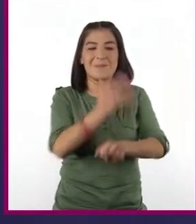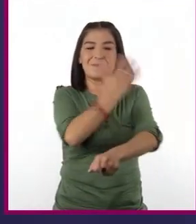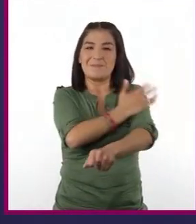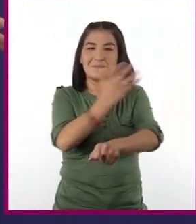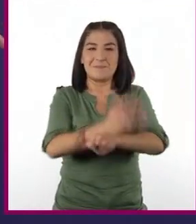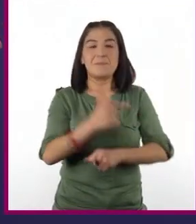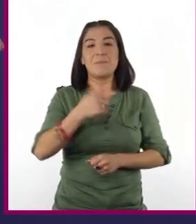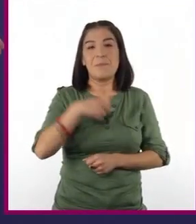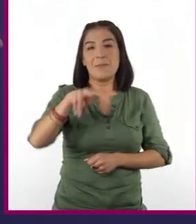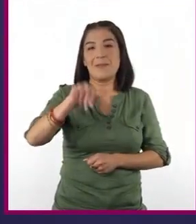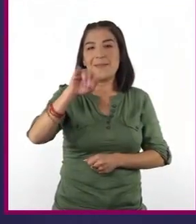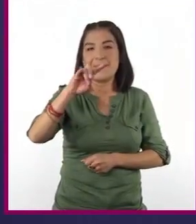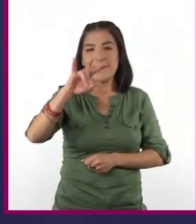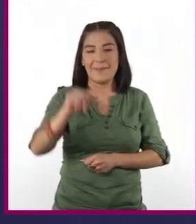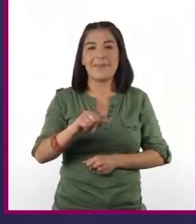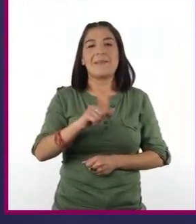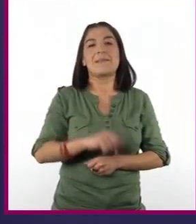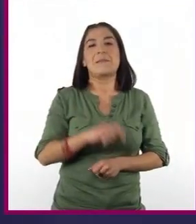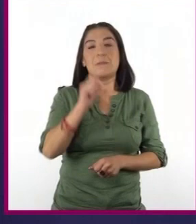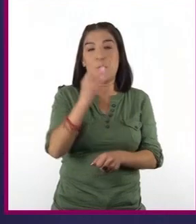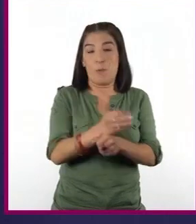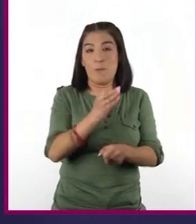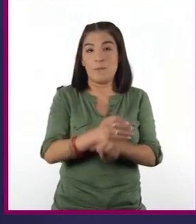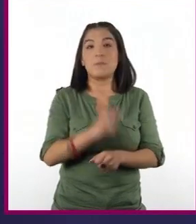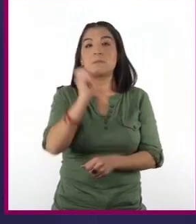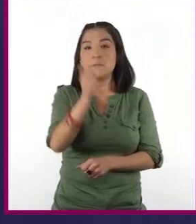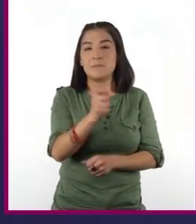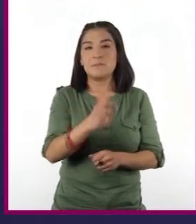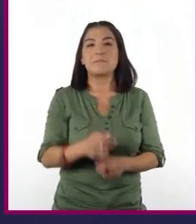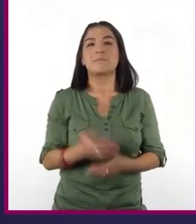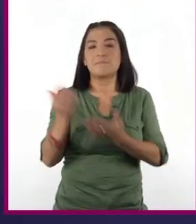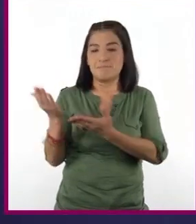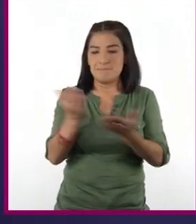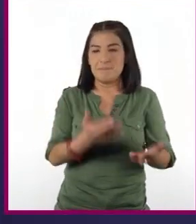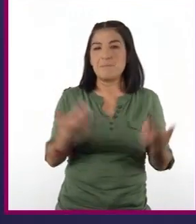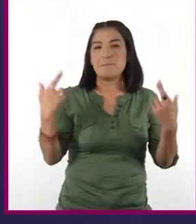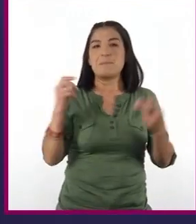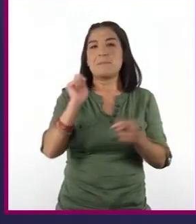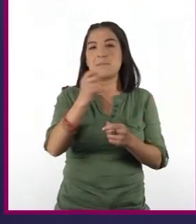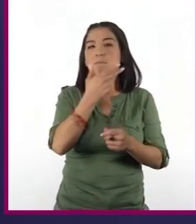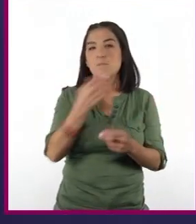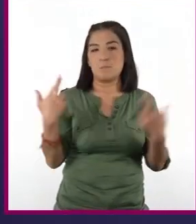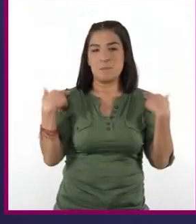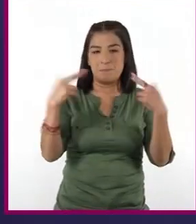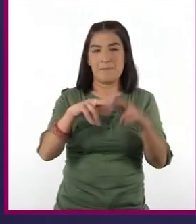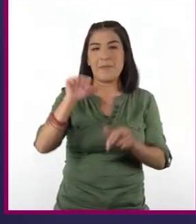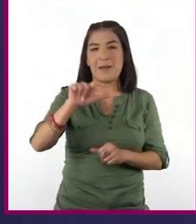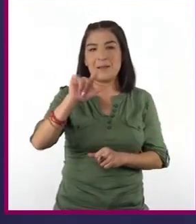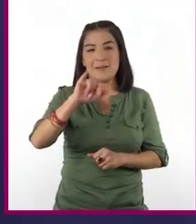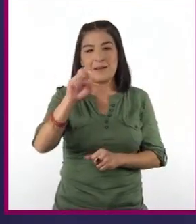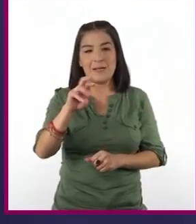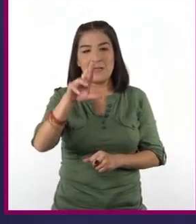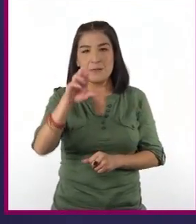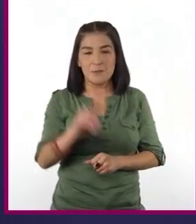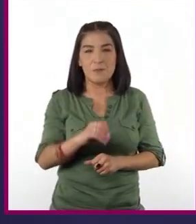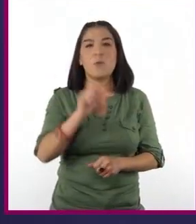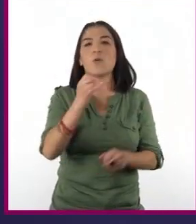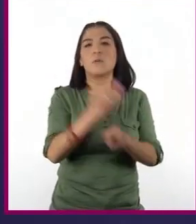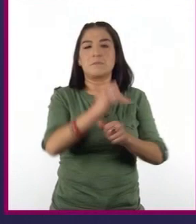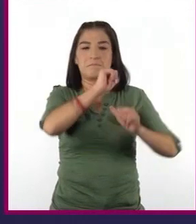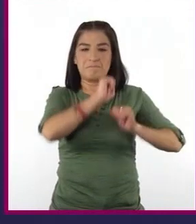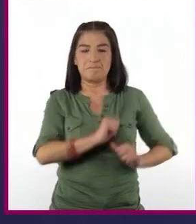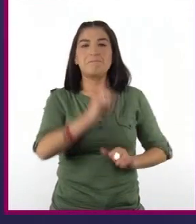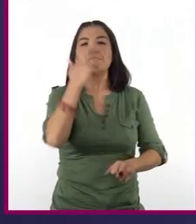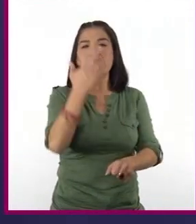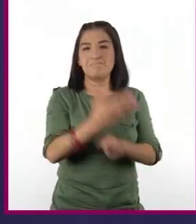acompañen. Yo soy Nadia Jiménez. En esta ocasión contamos con la presencia del maestro Alejandro Pérez, quien se encargará de